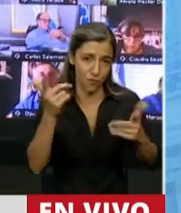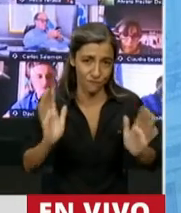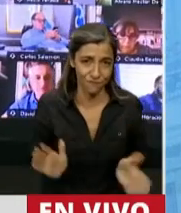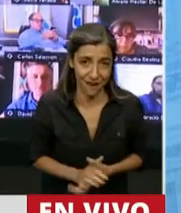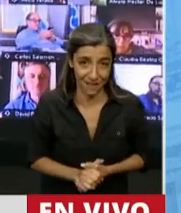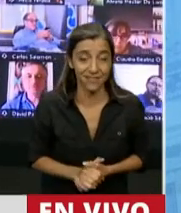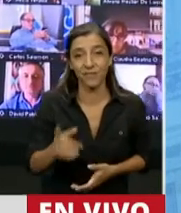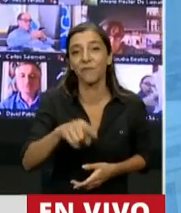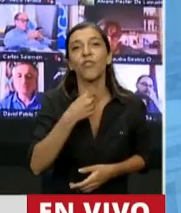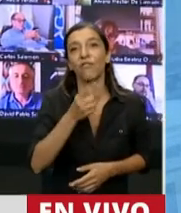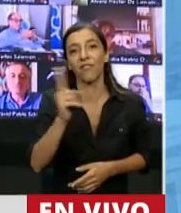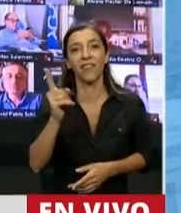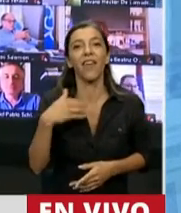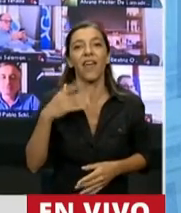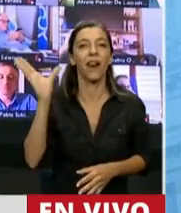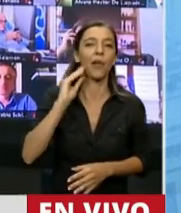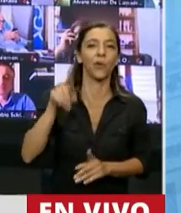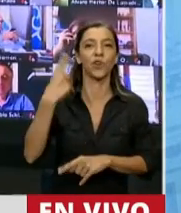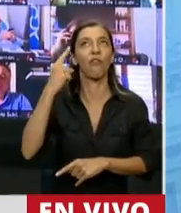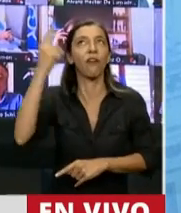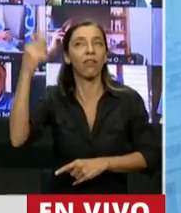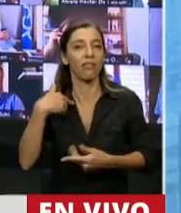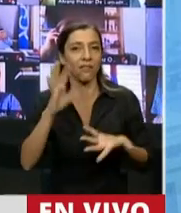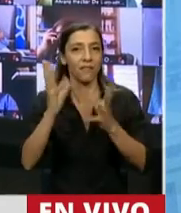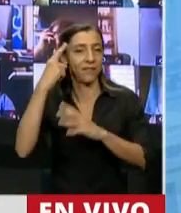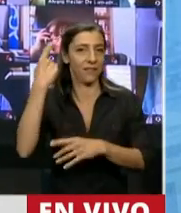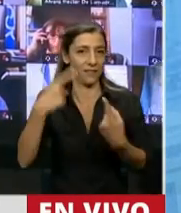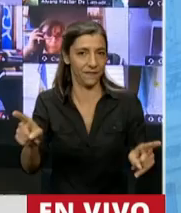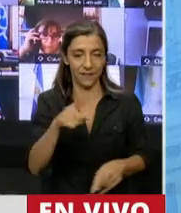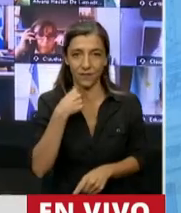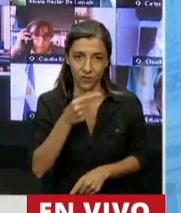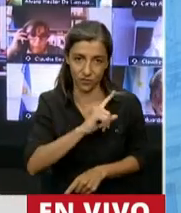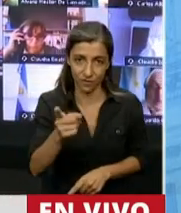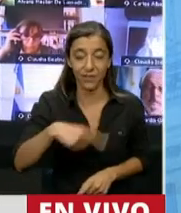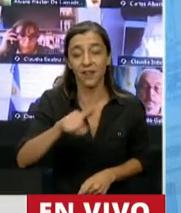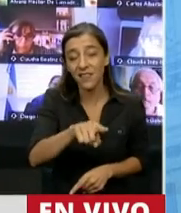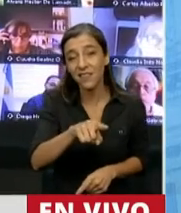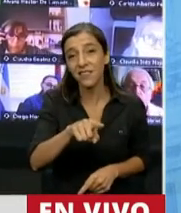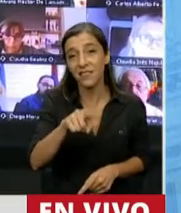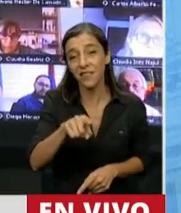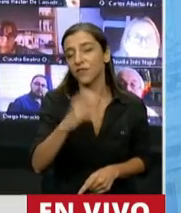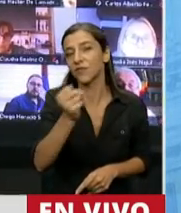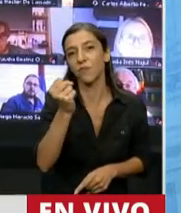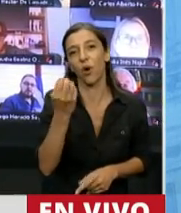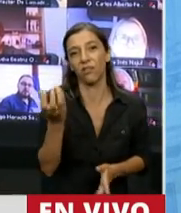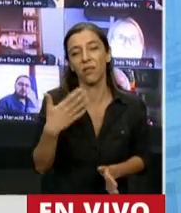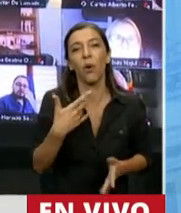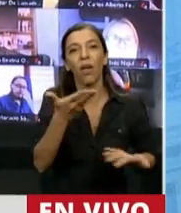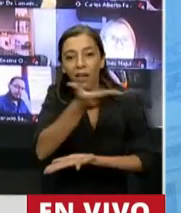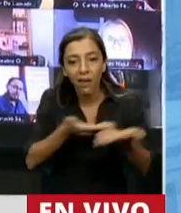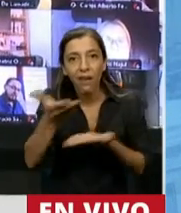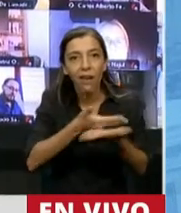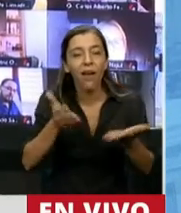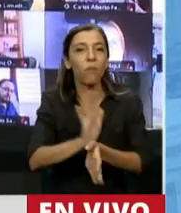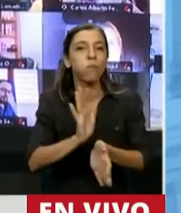y me parece que es la base del sistema democrático y me parece que lo tenemos que respetar me parece que no es la